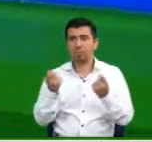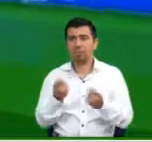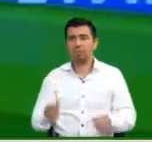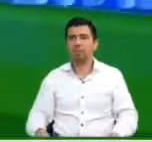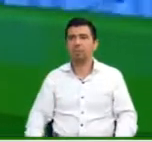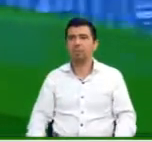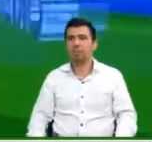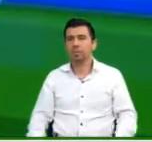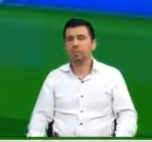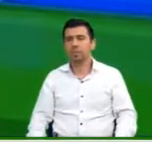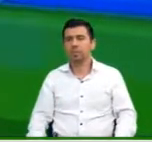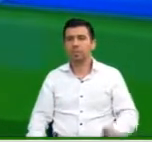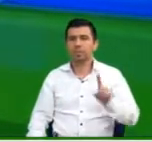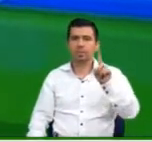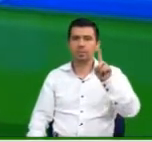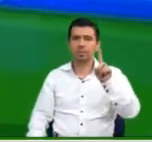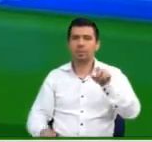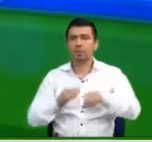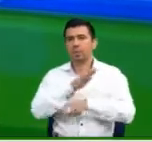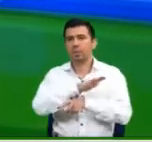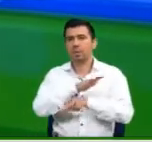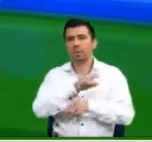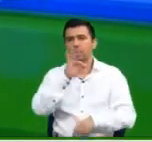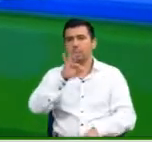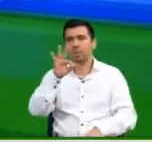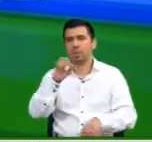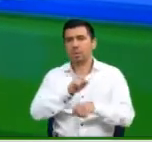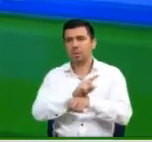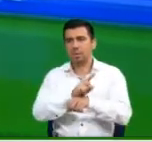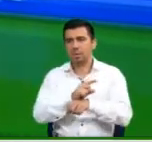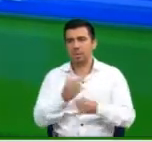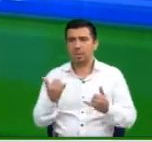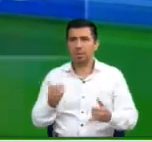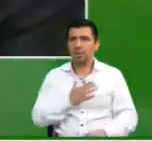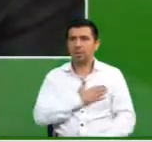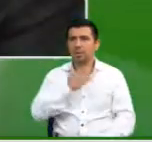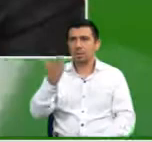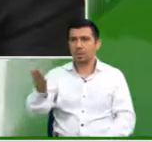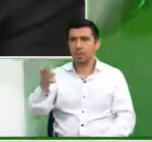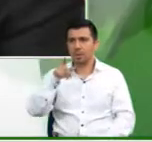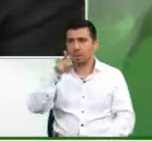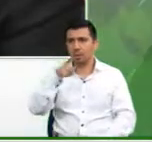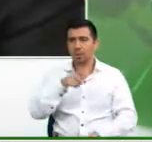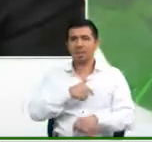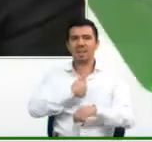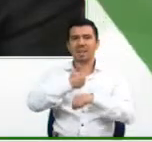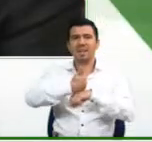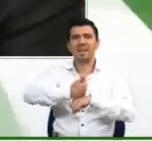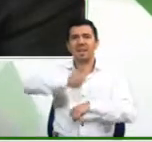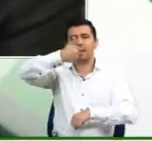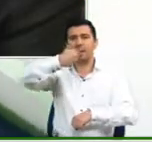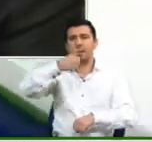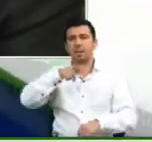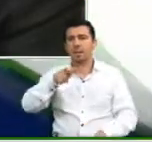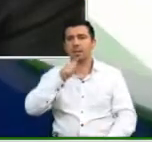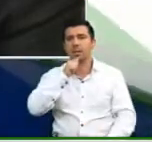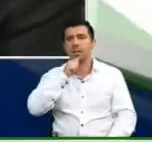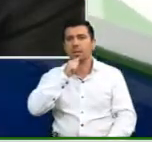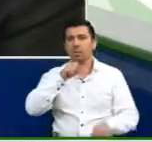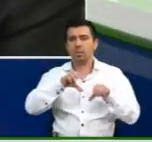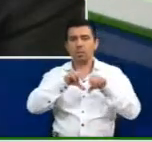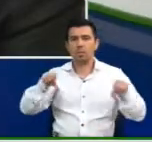saludamos a esta hora en directo al gerente del acueducto metropolitano de bucaramanga ludín es un que el gerente muy buenas tardes hay